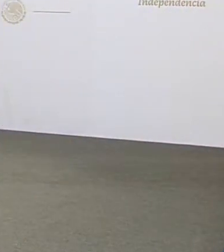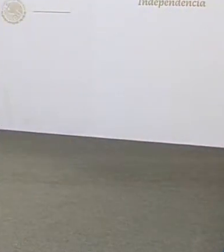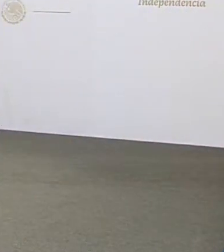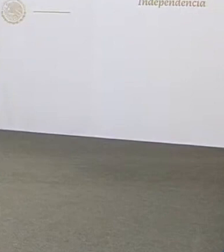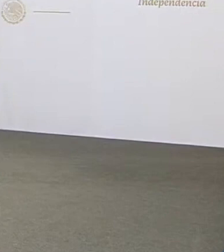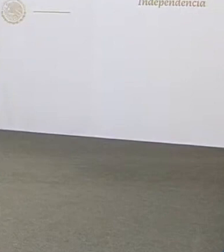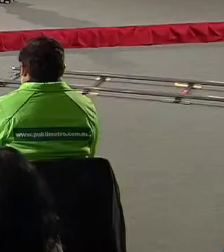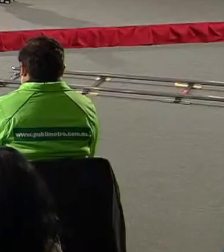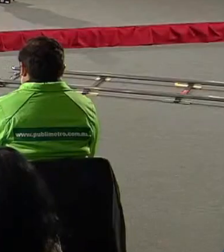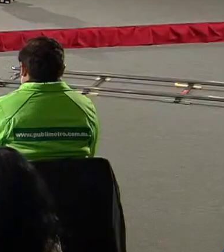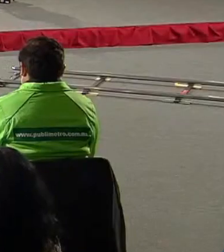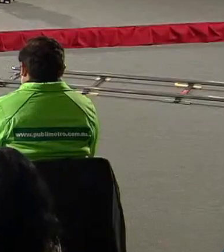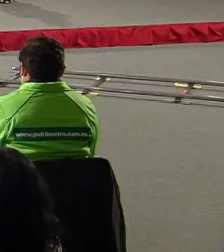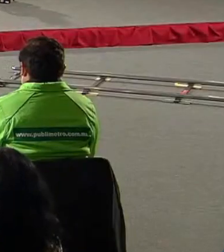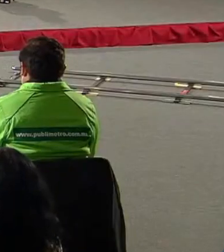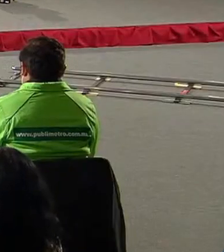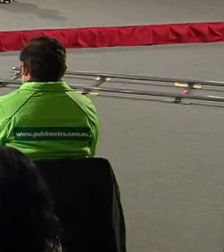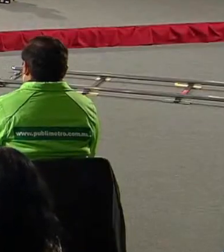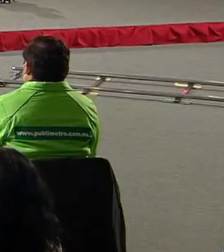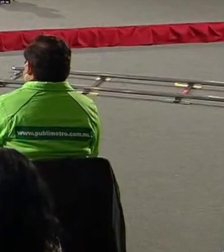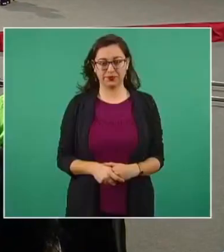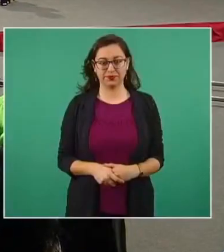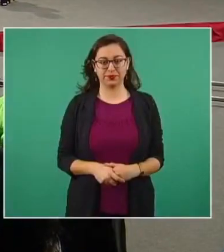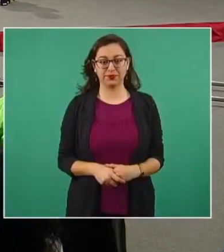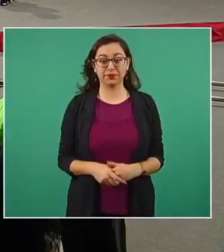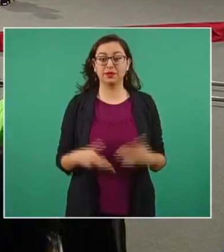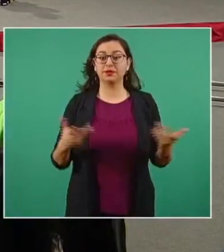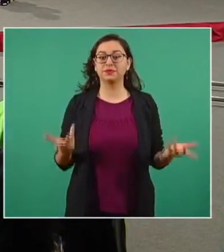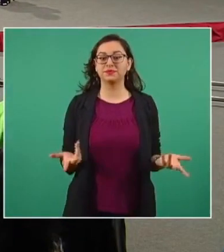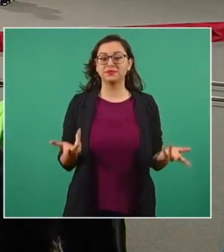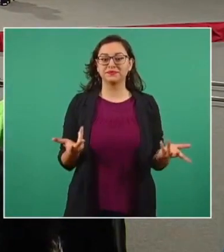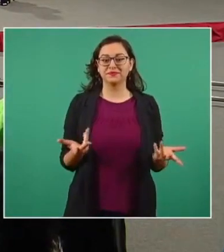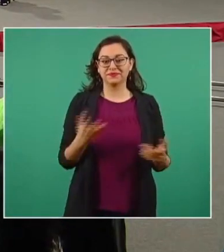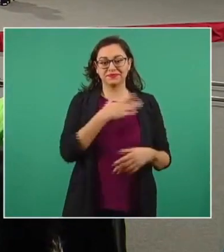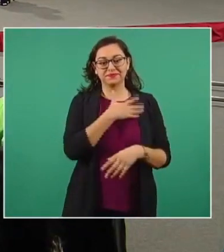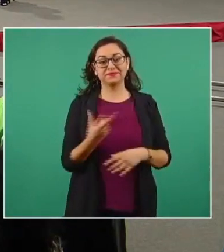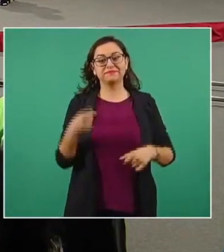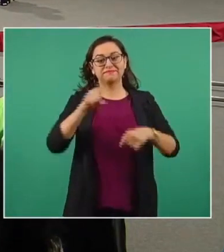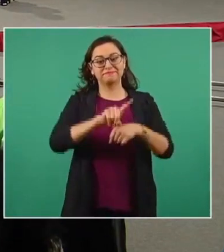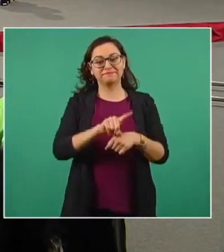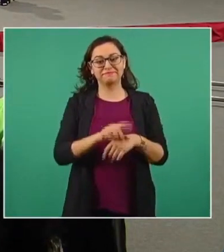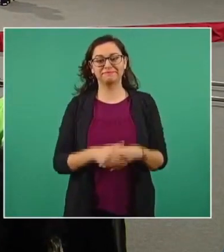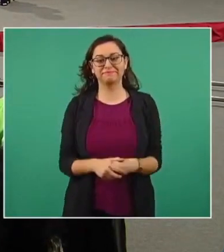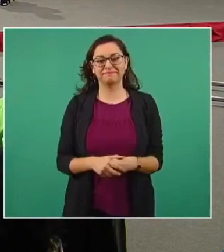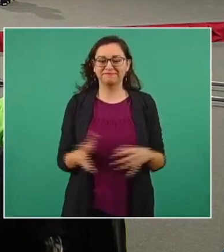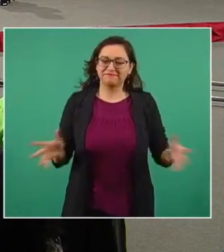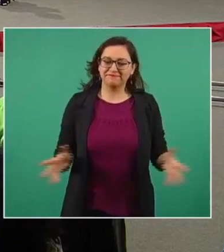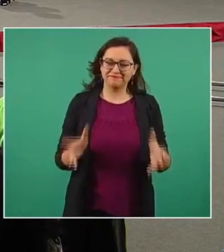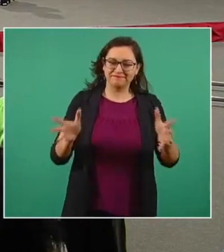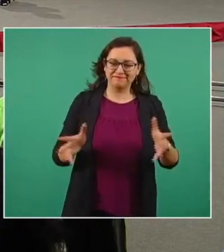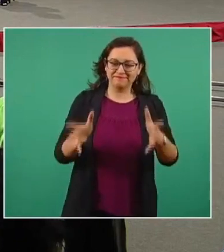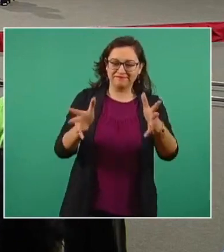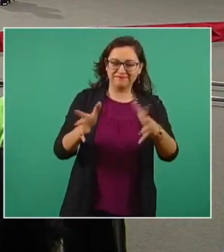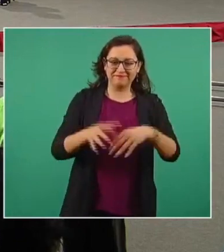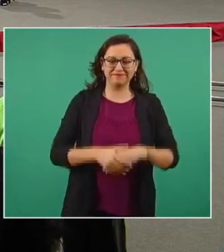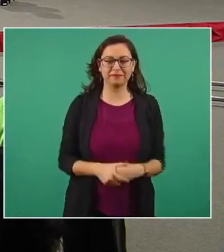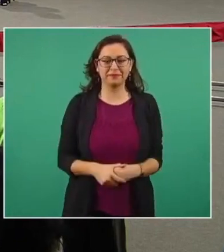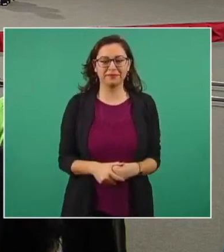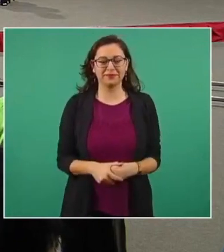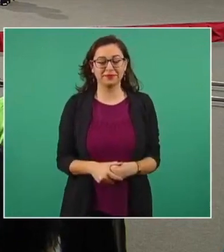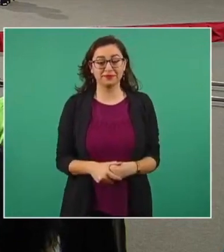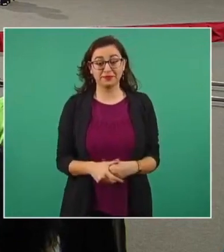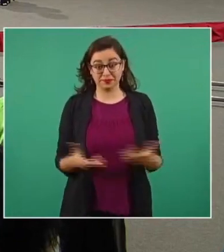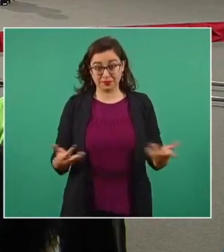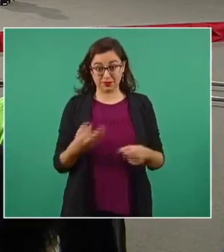evidencia cosas, justifica cosas, explica, y a veces, digamos, sin mediar pregunta, habla